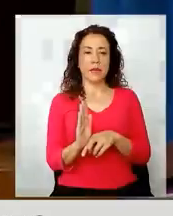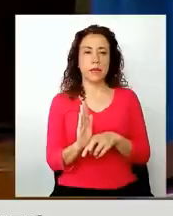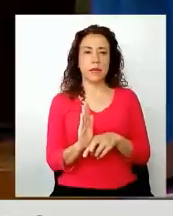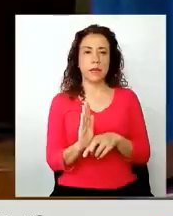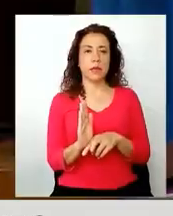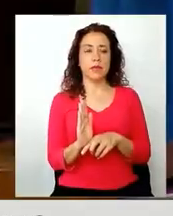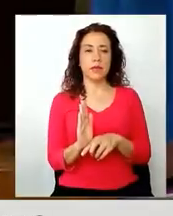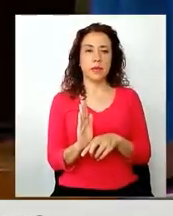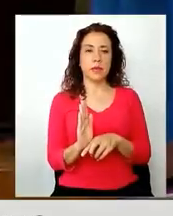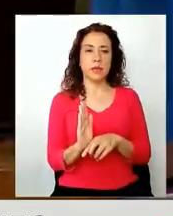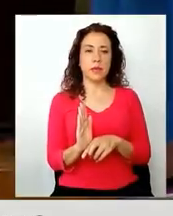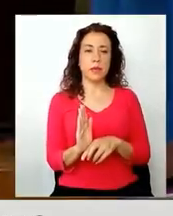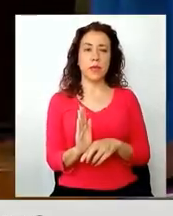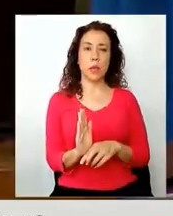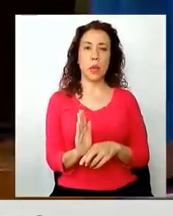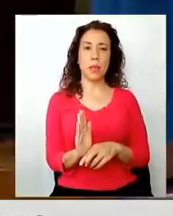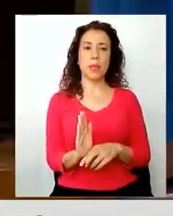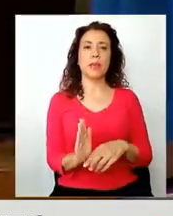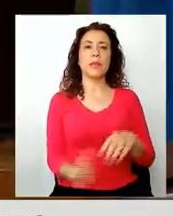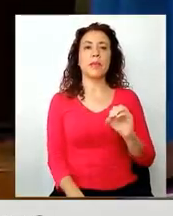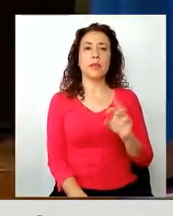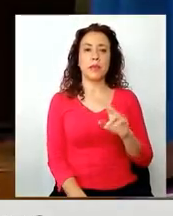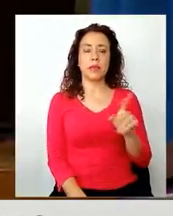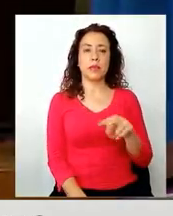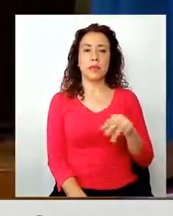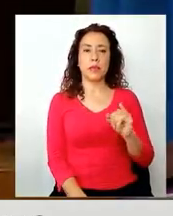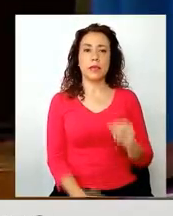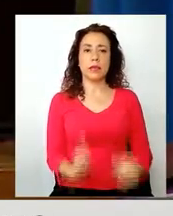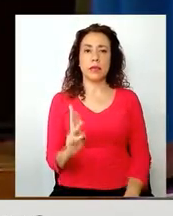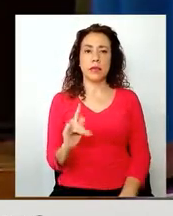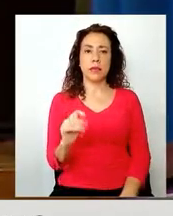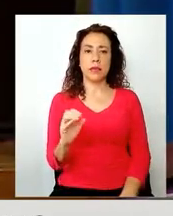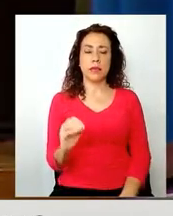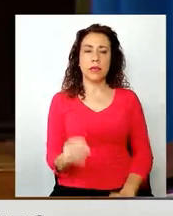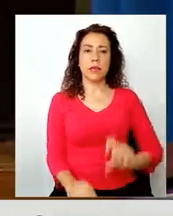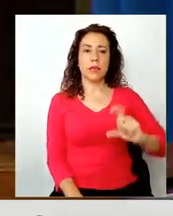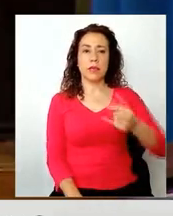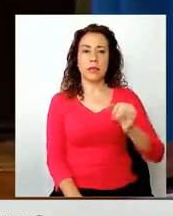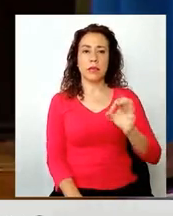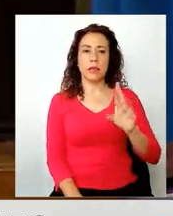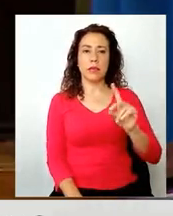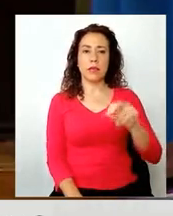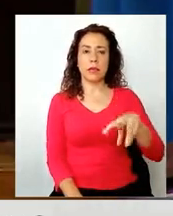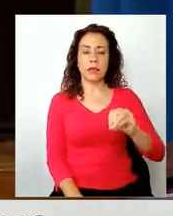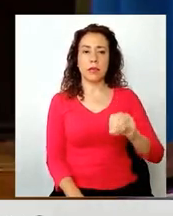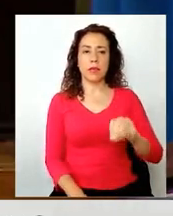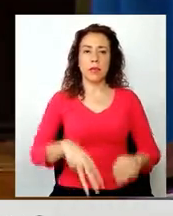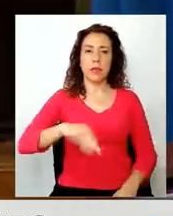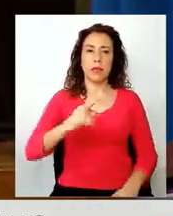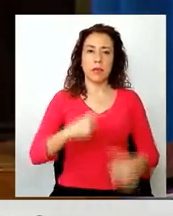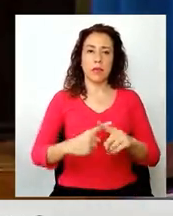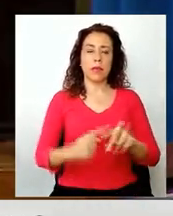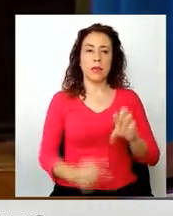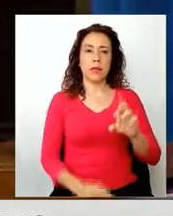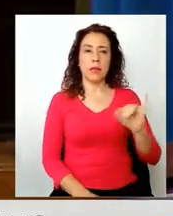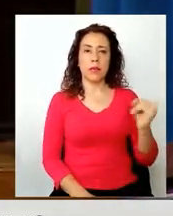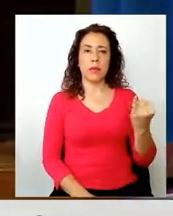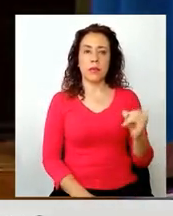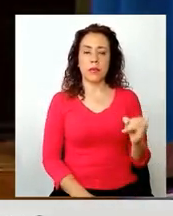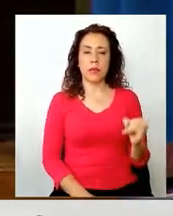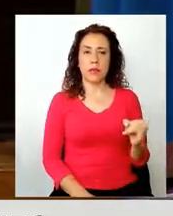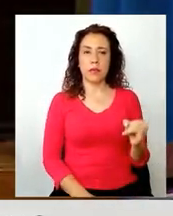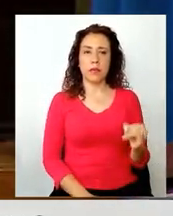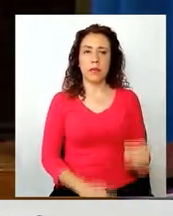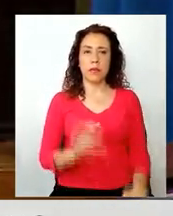y diputadas Michael y Jorge Brito Andrés Giordano Claudia mix Catalina Pérez Camila rojas